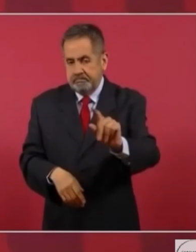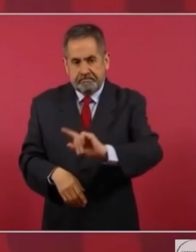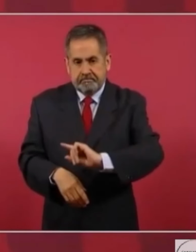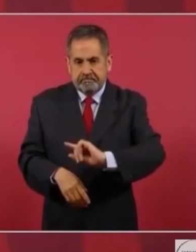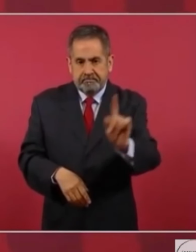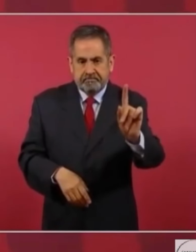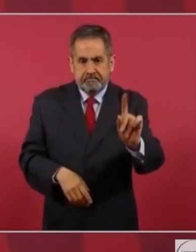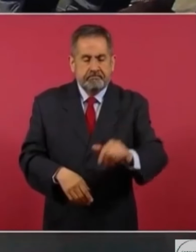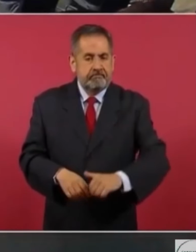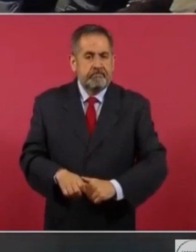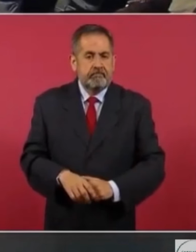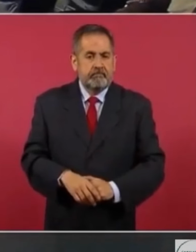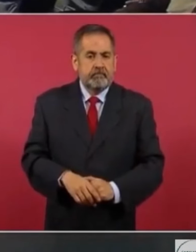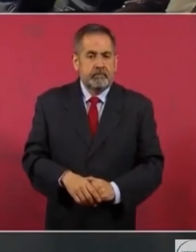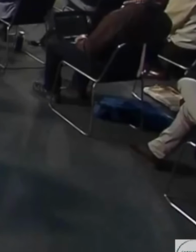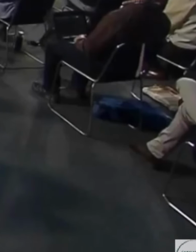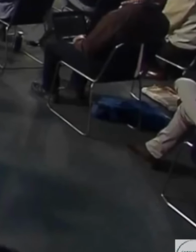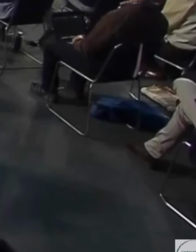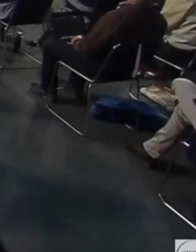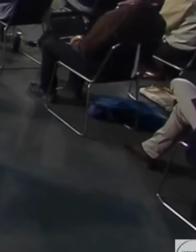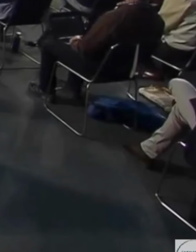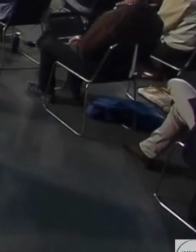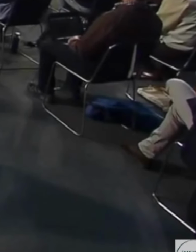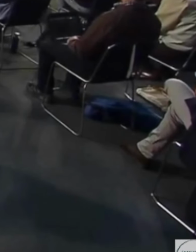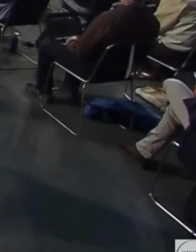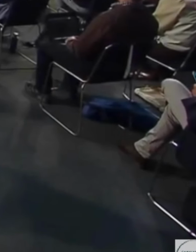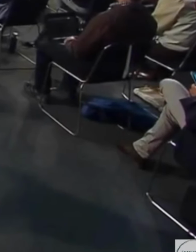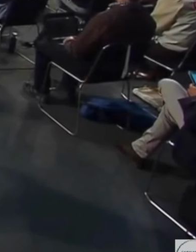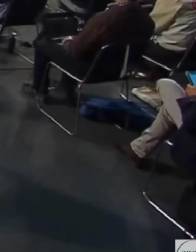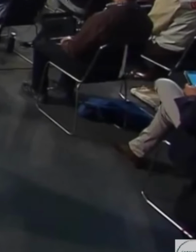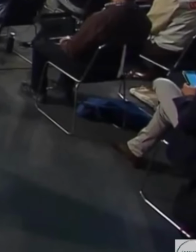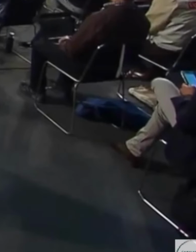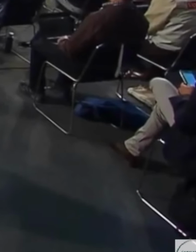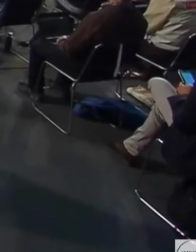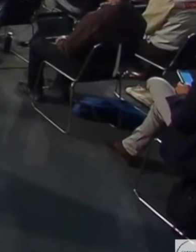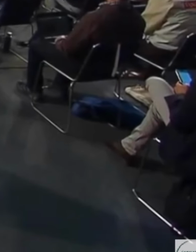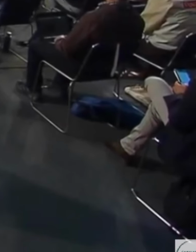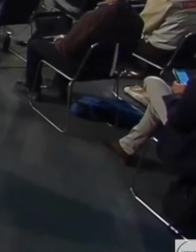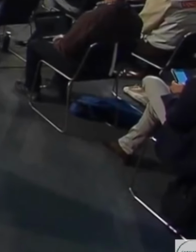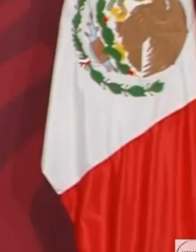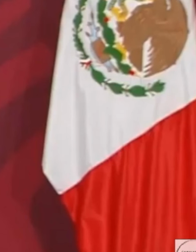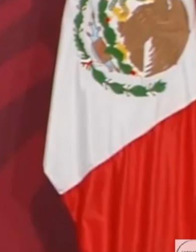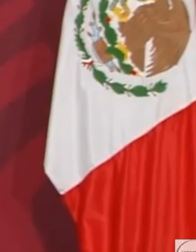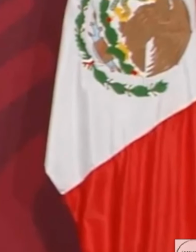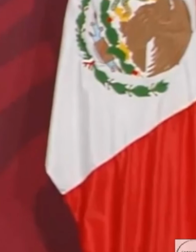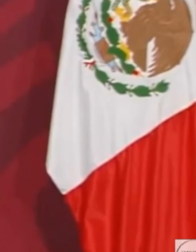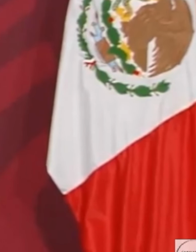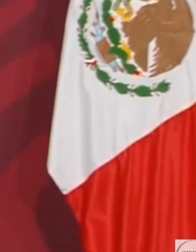ni mucho menos las influencias políticas ni nada de eso.